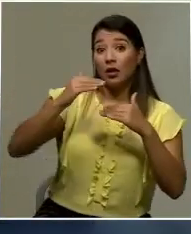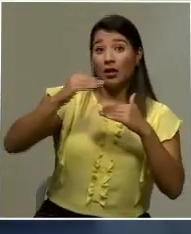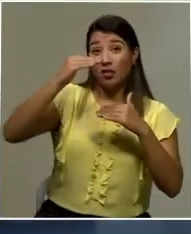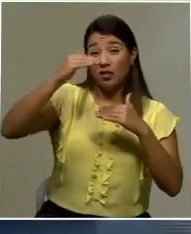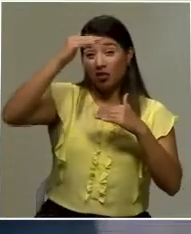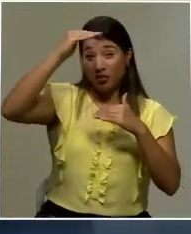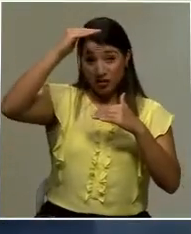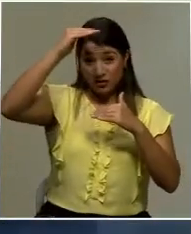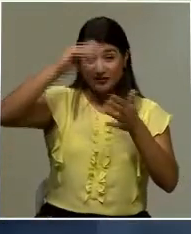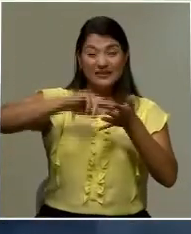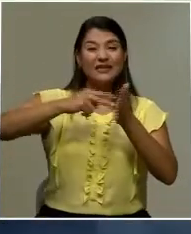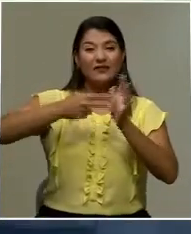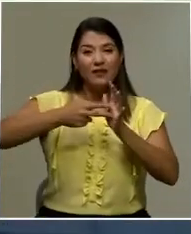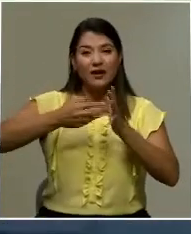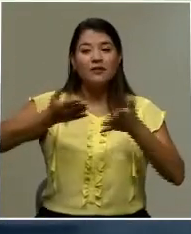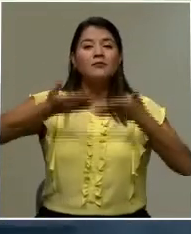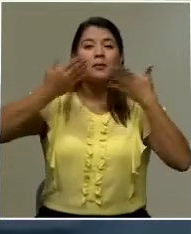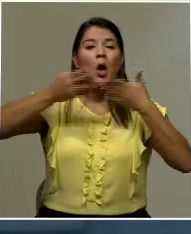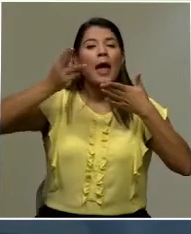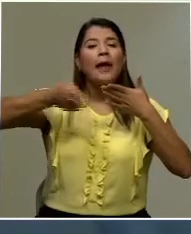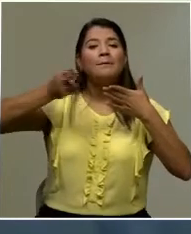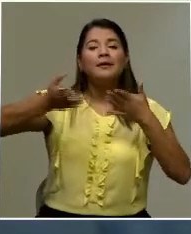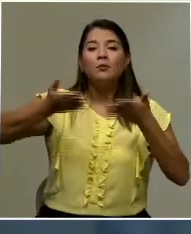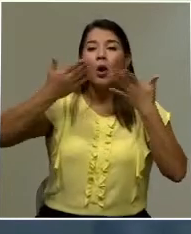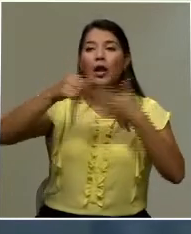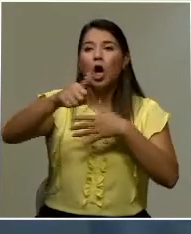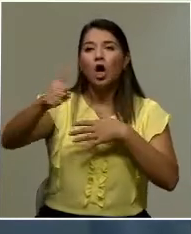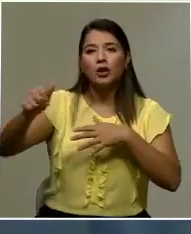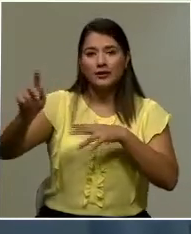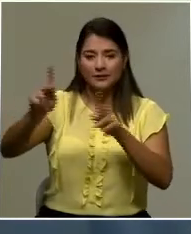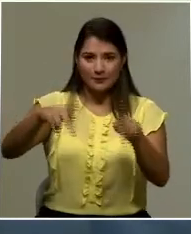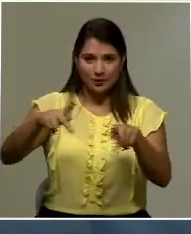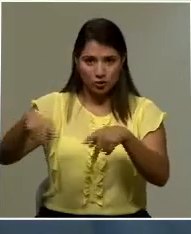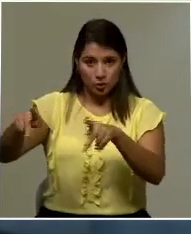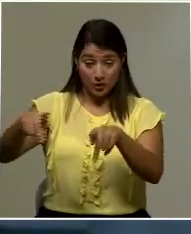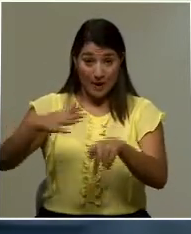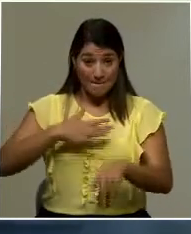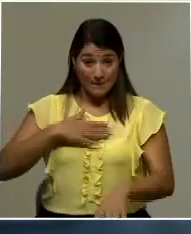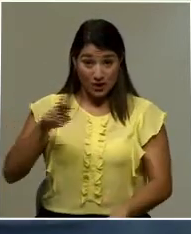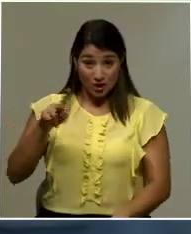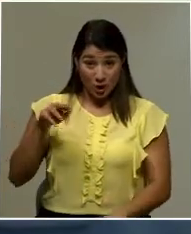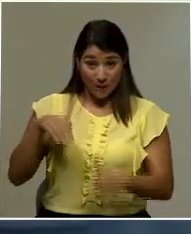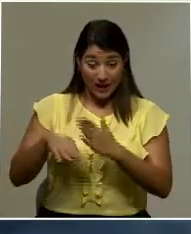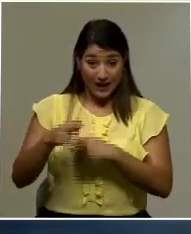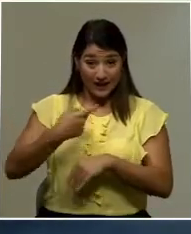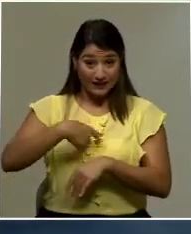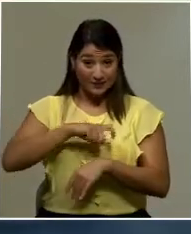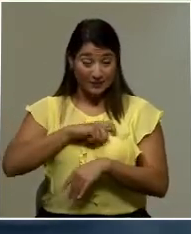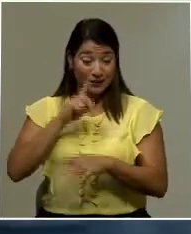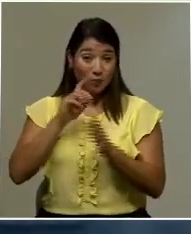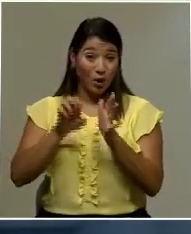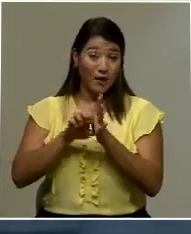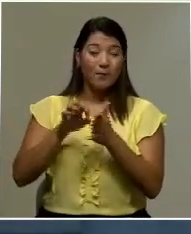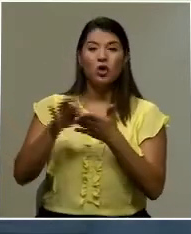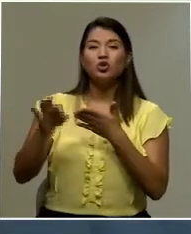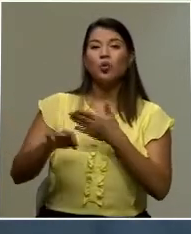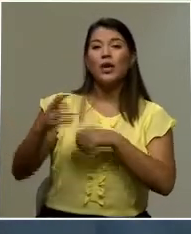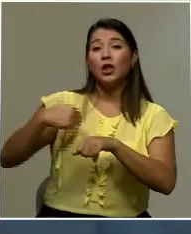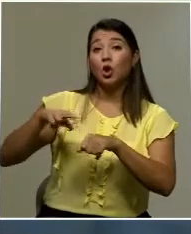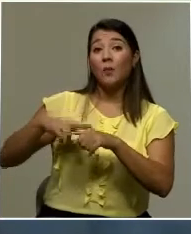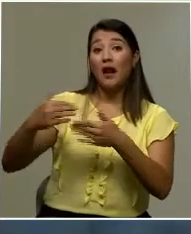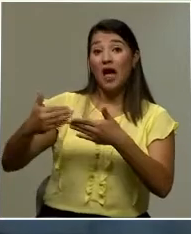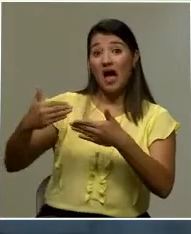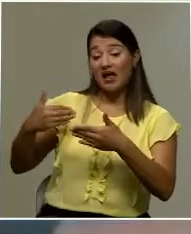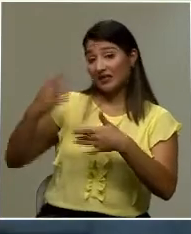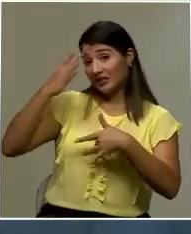el aire, pues va subiendo, ¿no? Y lo que ven, por ejemplo, mis compañeros en España es que En una escuela normal, como antes de la pandemia,